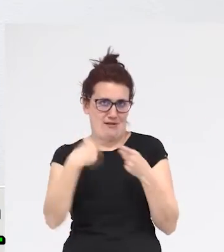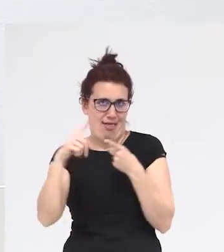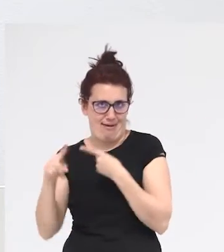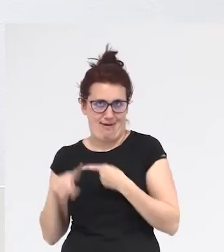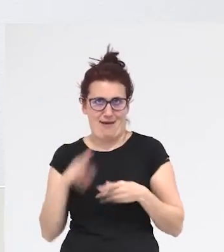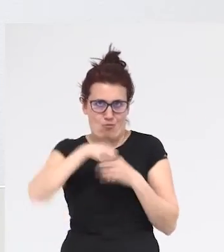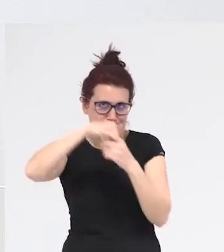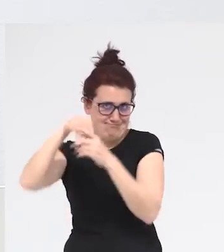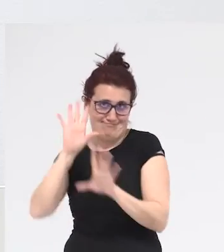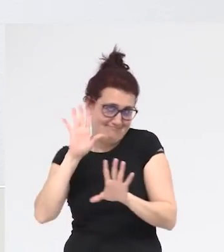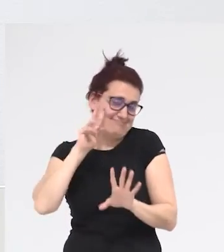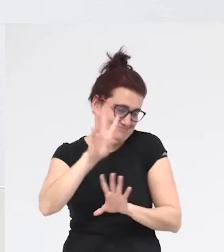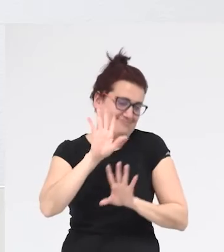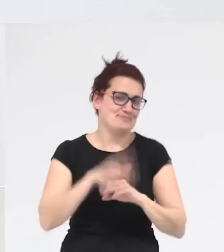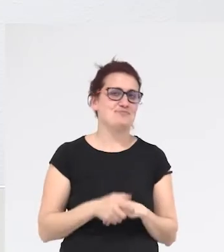he nombrado, ¿no?